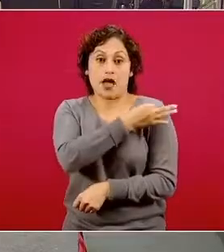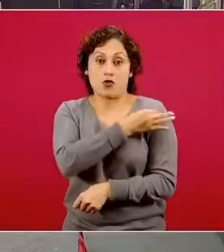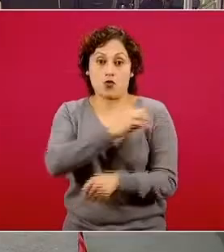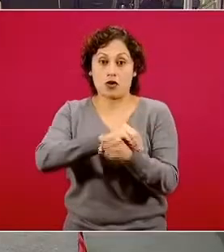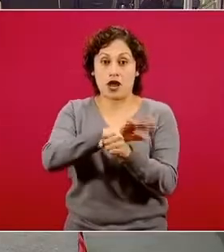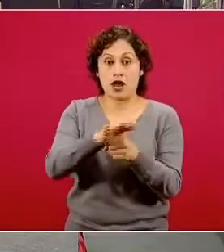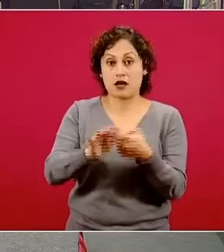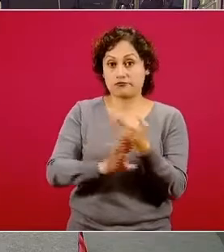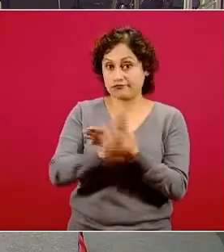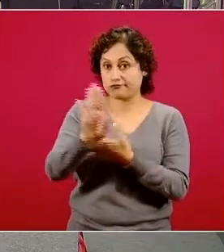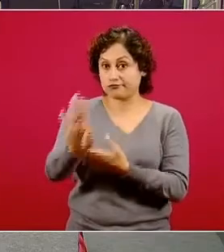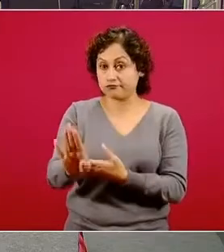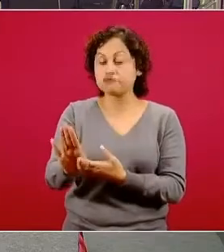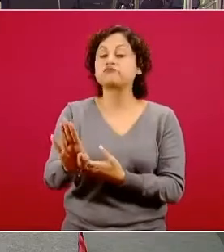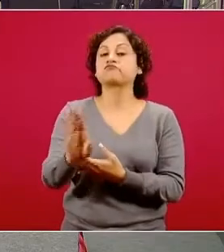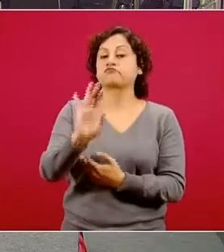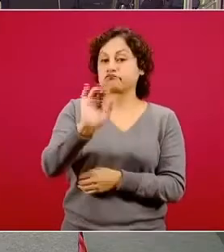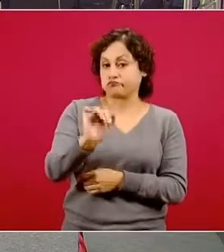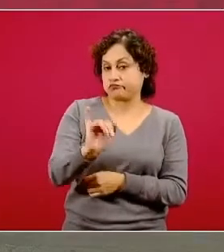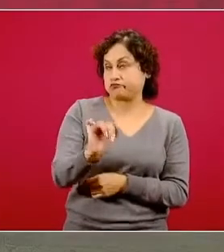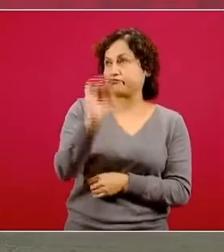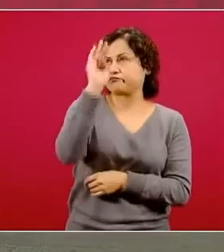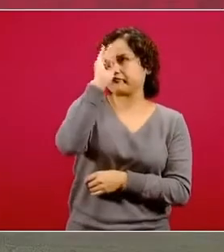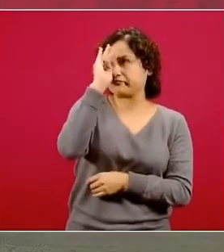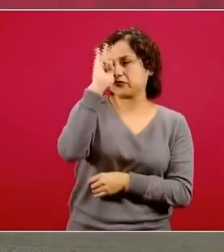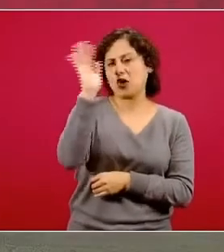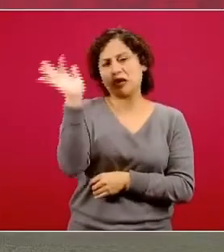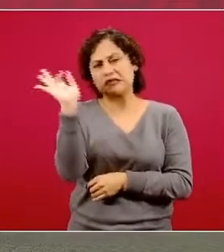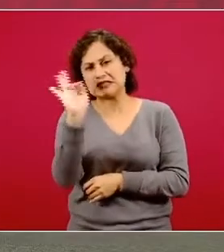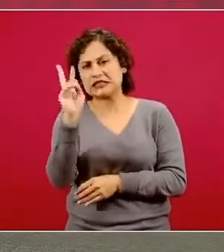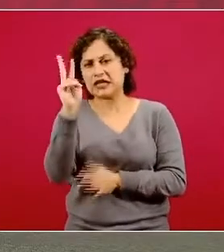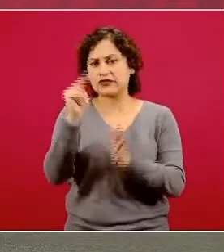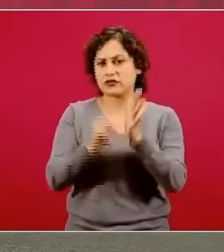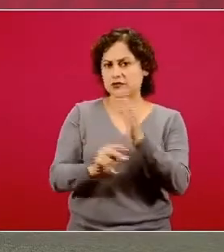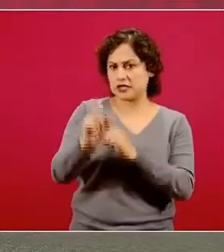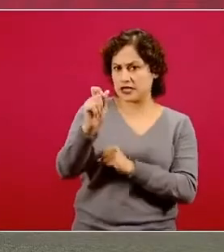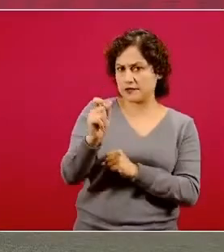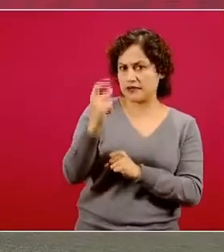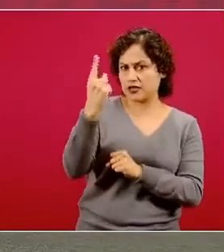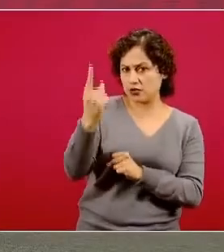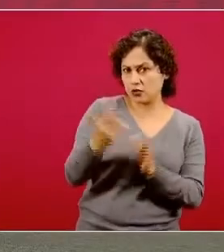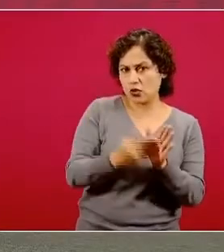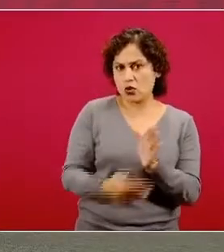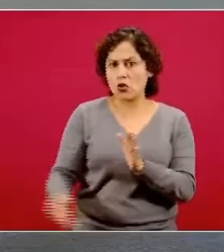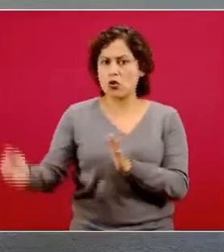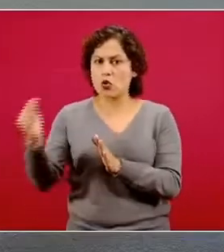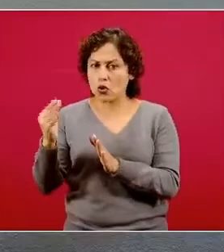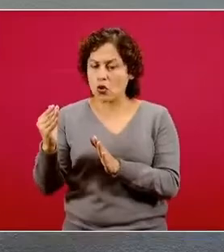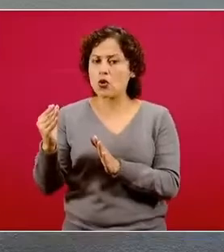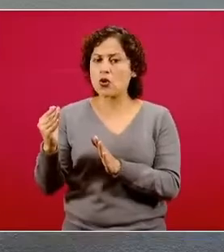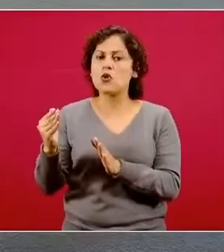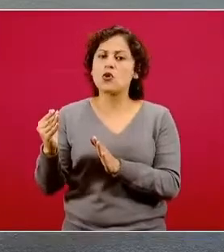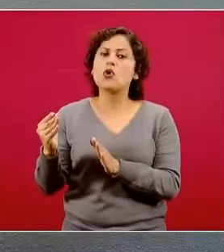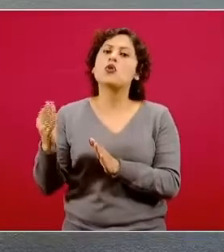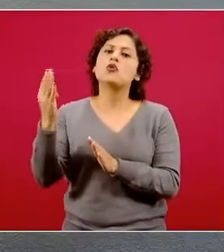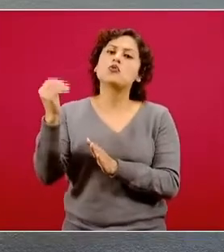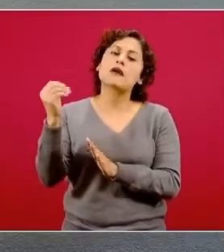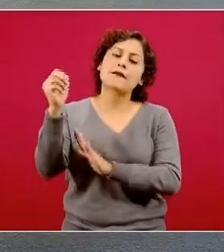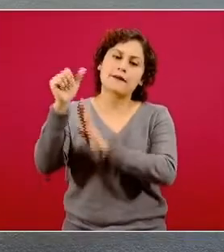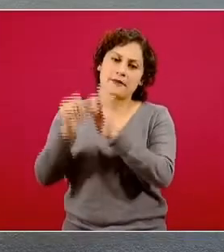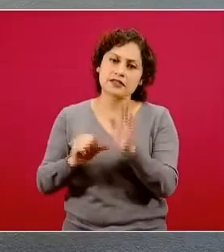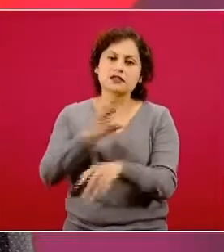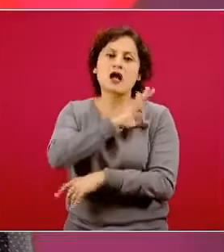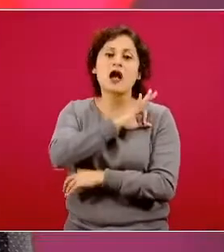sí se espera que probablemente en el primer trimestre del año 2021 ya se tenga disponible.